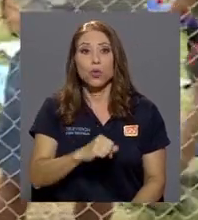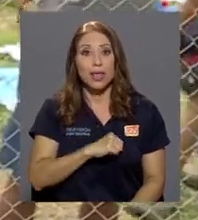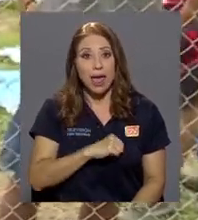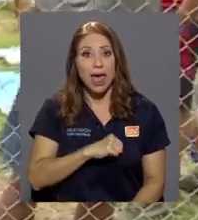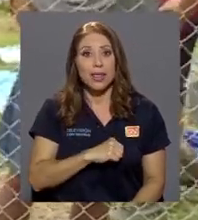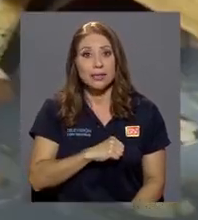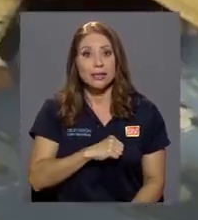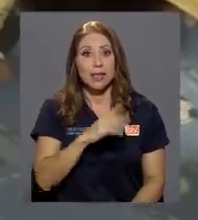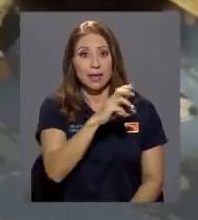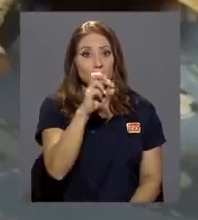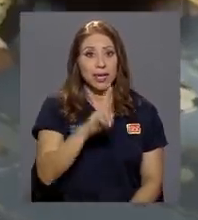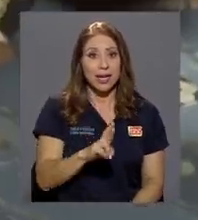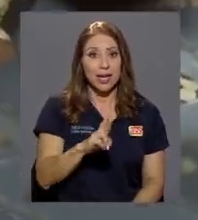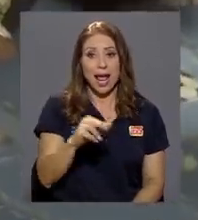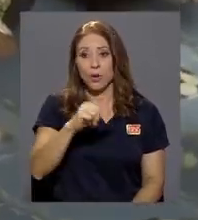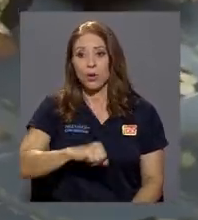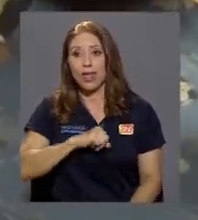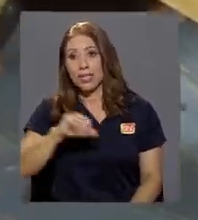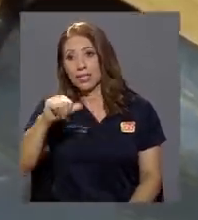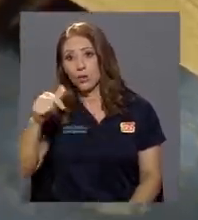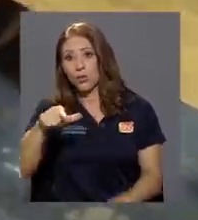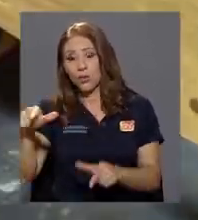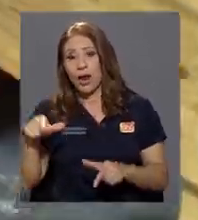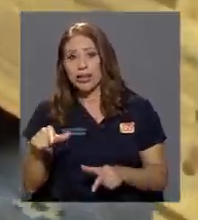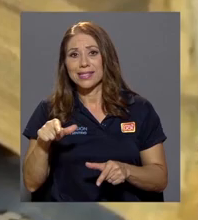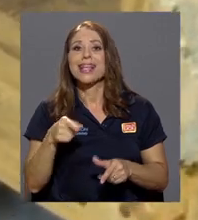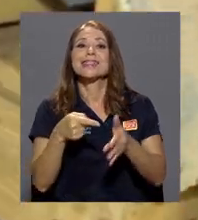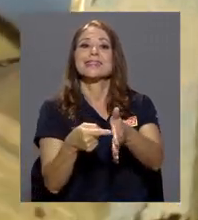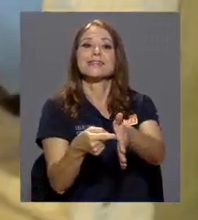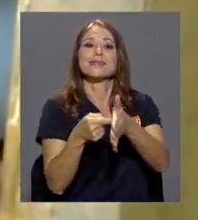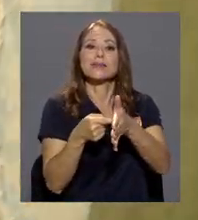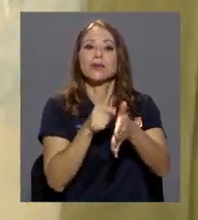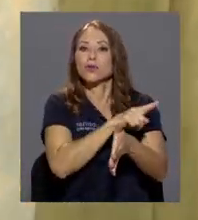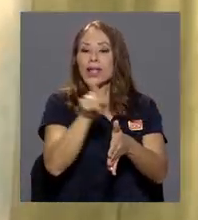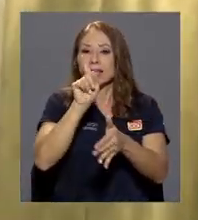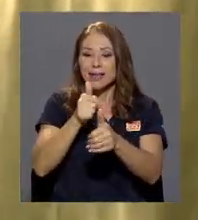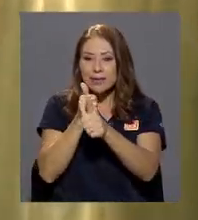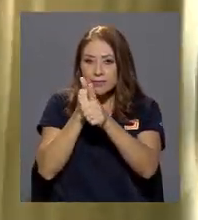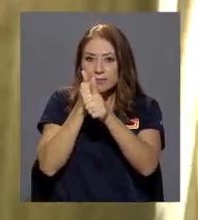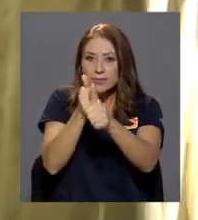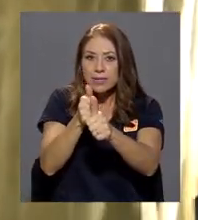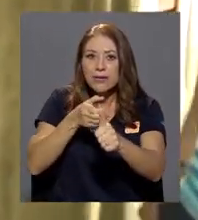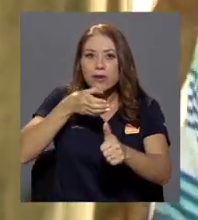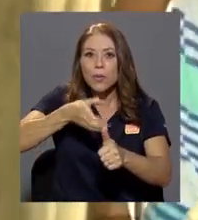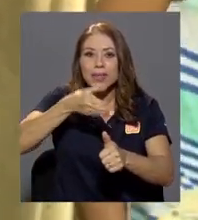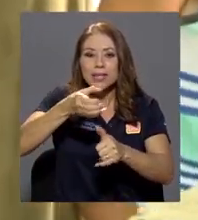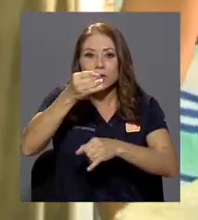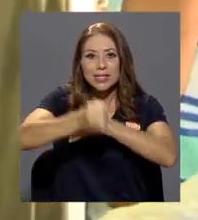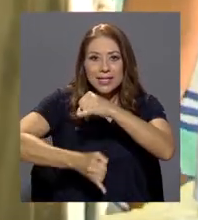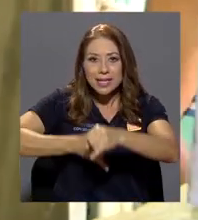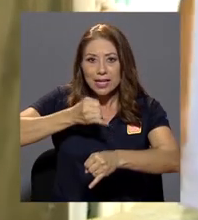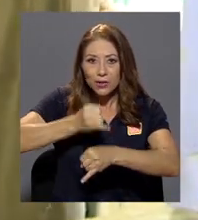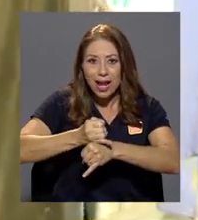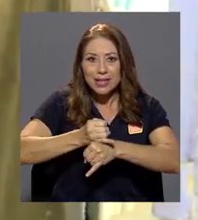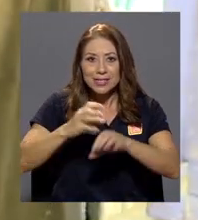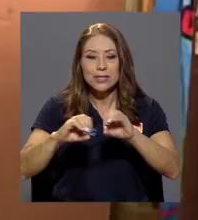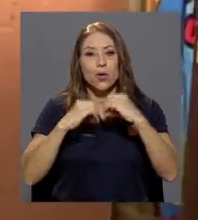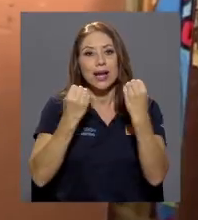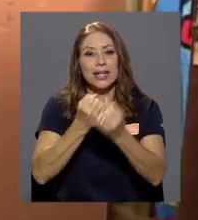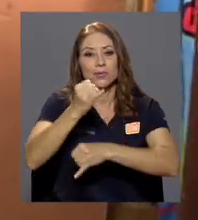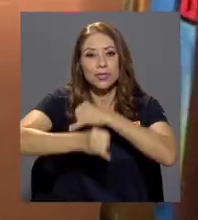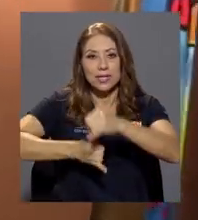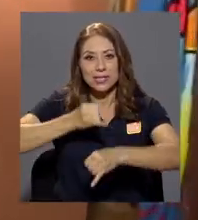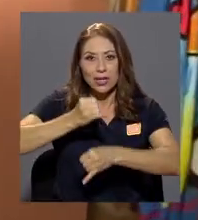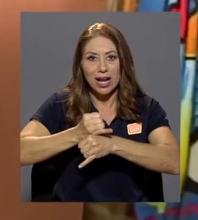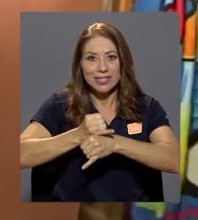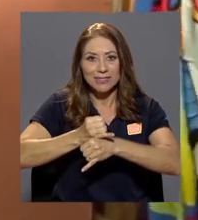tanto también de costa rica como de otras que sigan el camino de las recomendaciones internacionales de los organismos internacionales